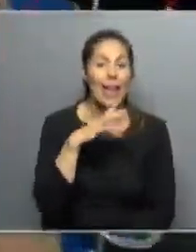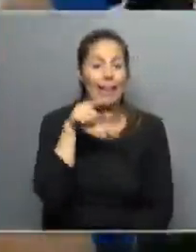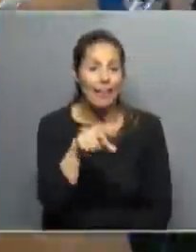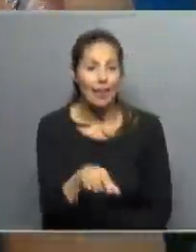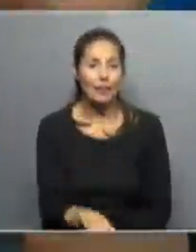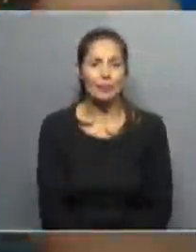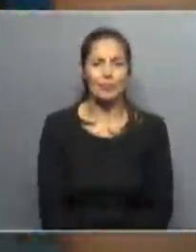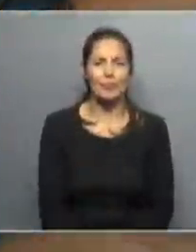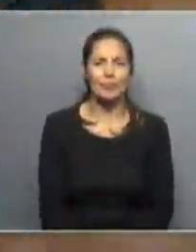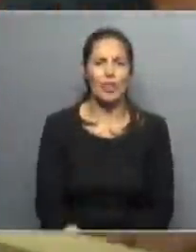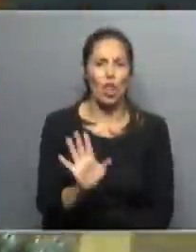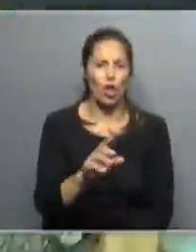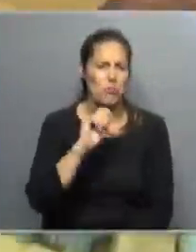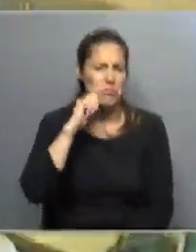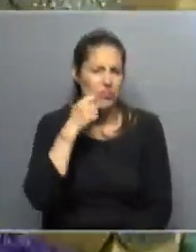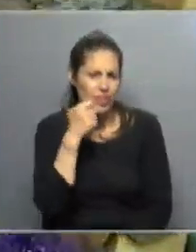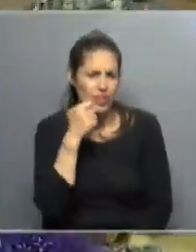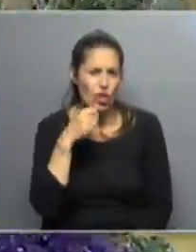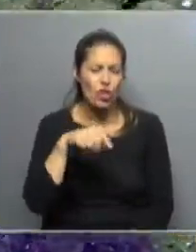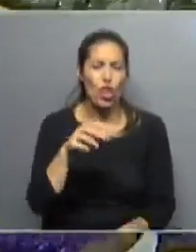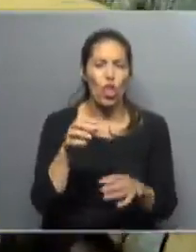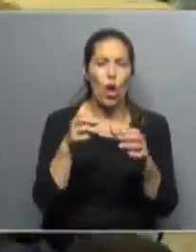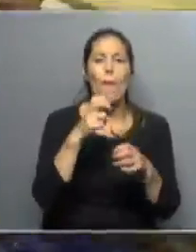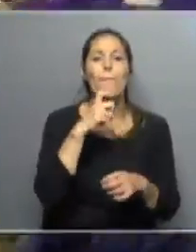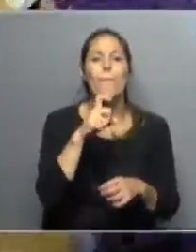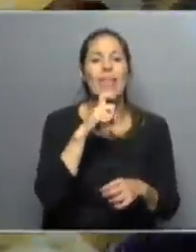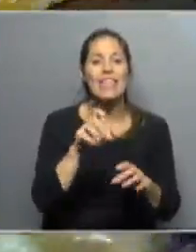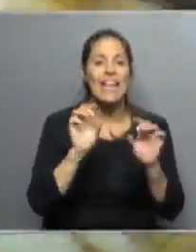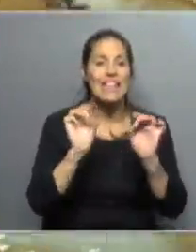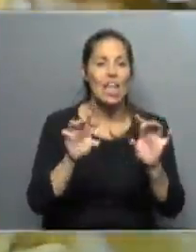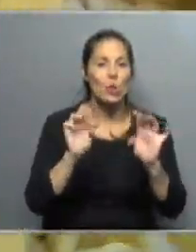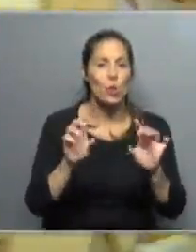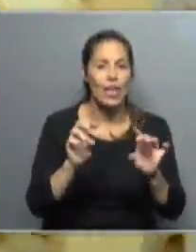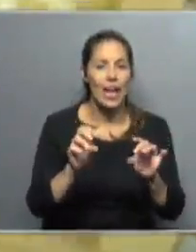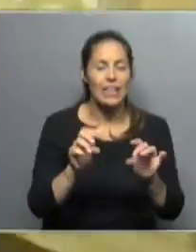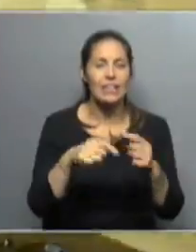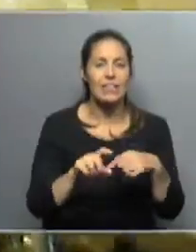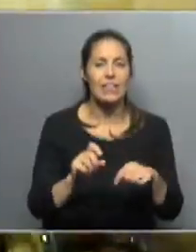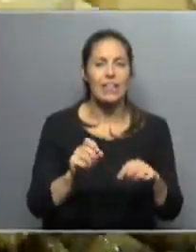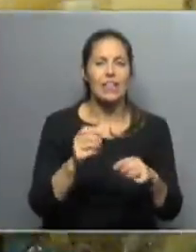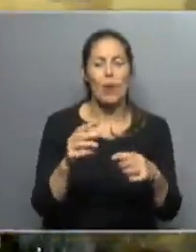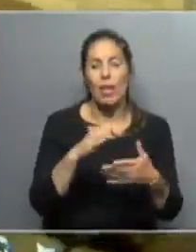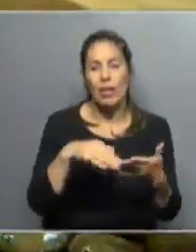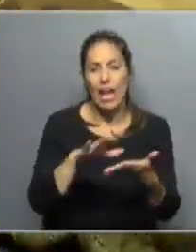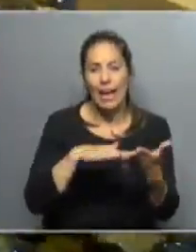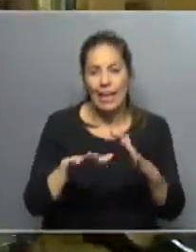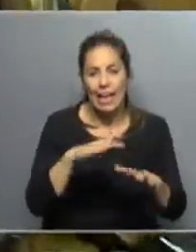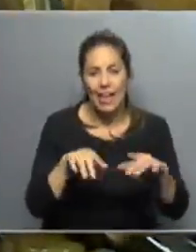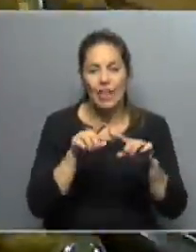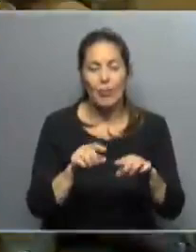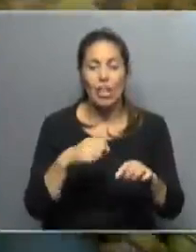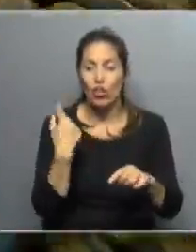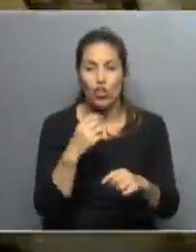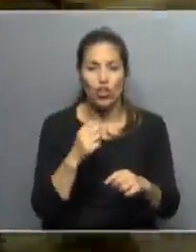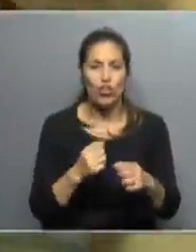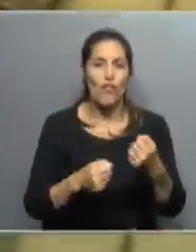acá. Está todo divino. Todo piedras naturales. Tenemos piedras en bruto, piedras roladas y lo que nosotros fabricamos